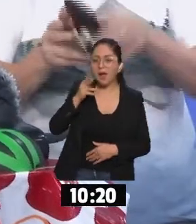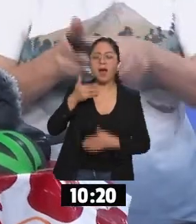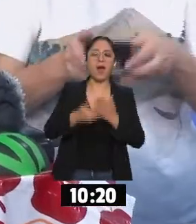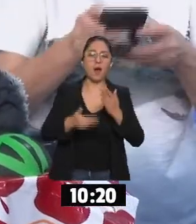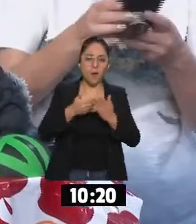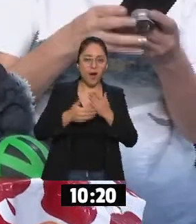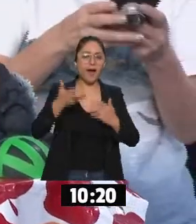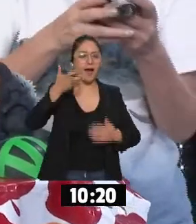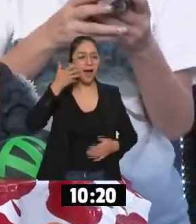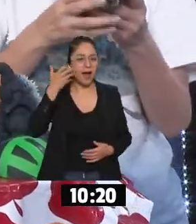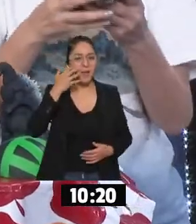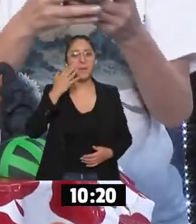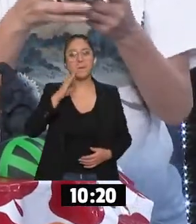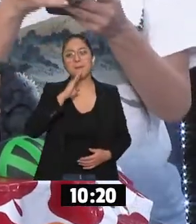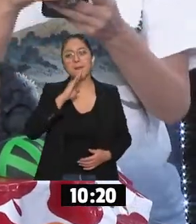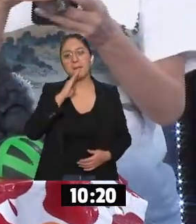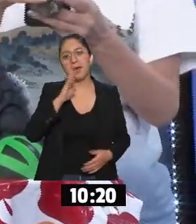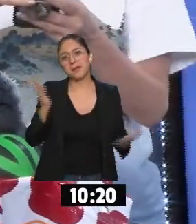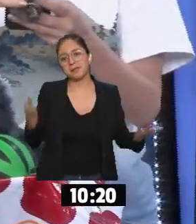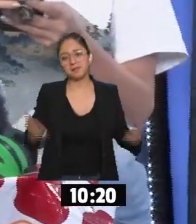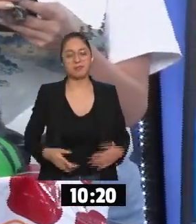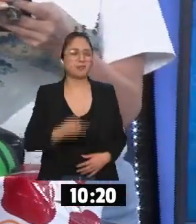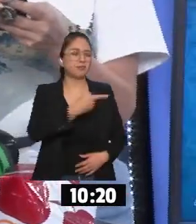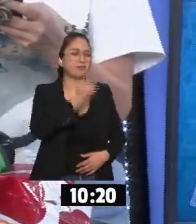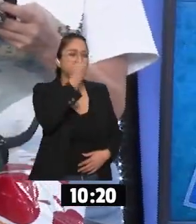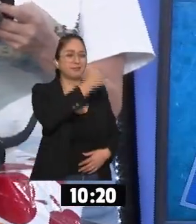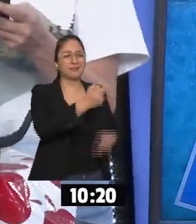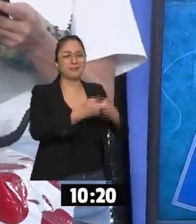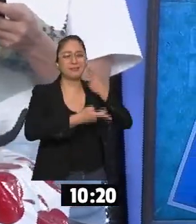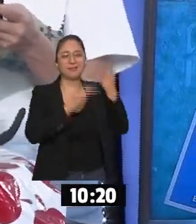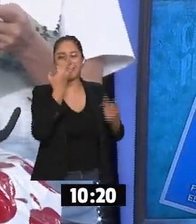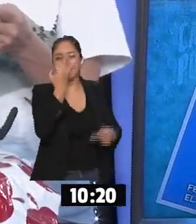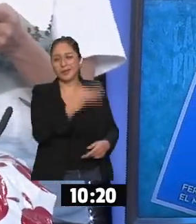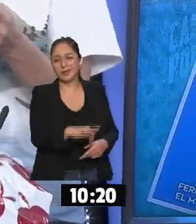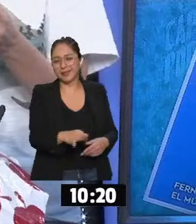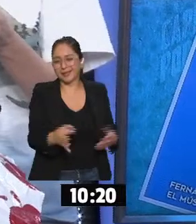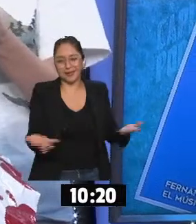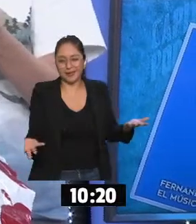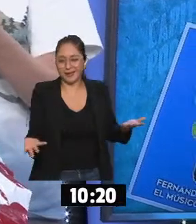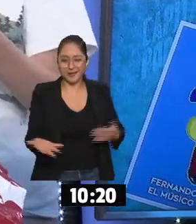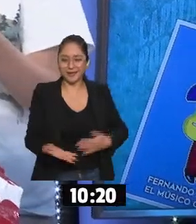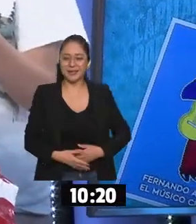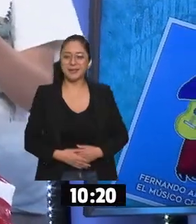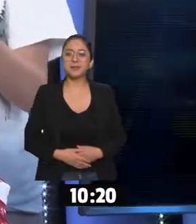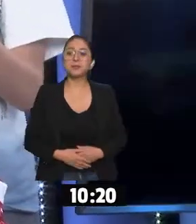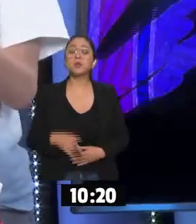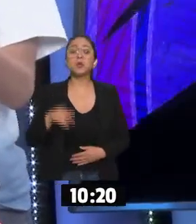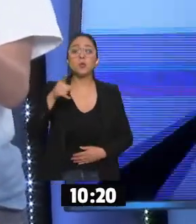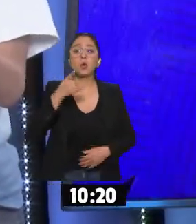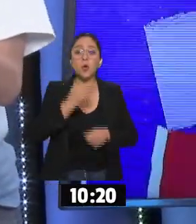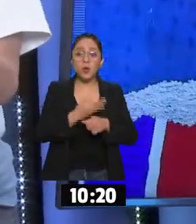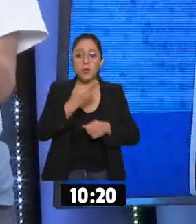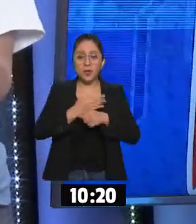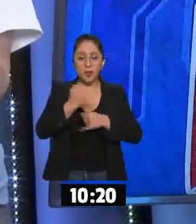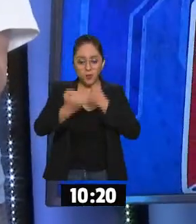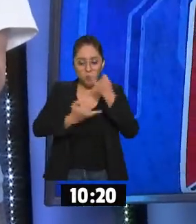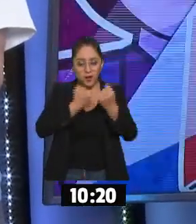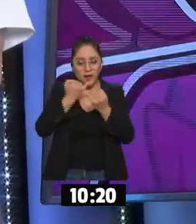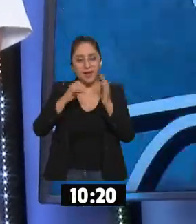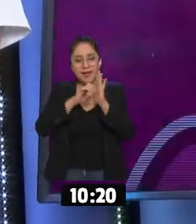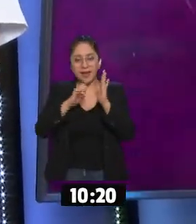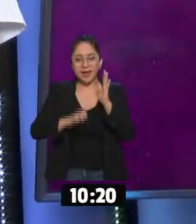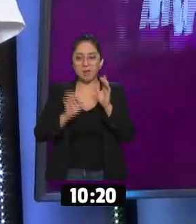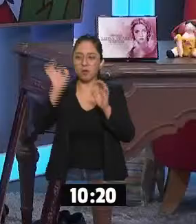Me tenía que salir con una de esas. Pero fíjese que, por ejemplo... Va usted a jugar Candy Crush otra vez. Ya nadie juega